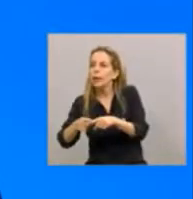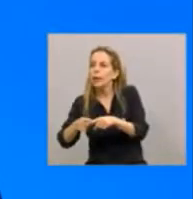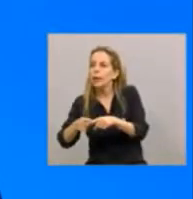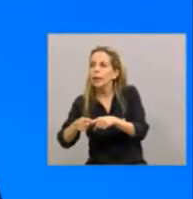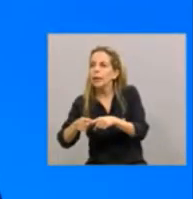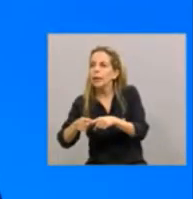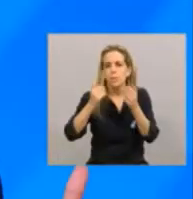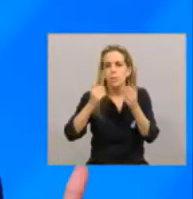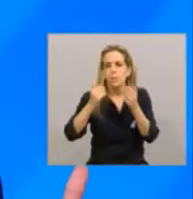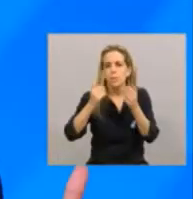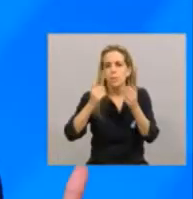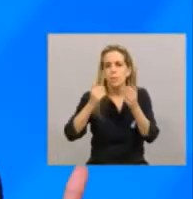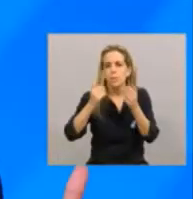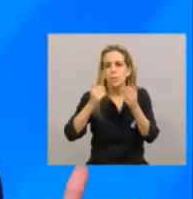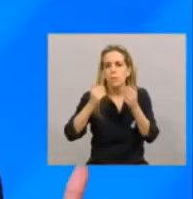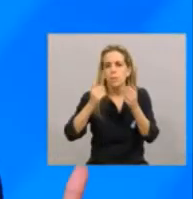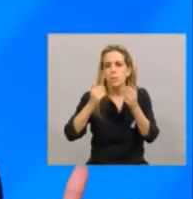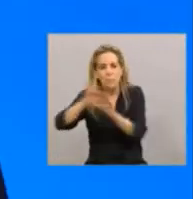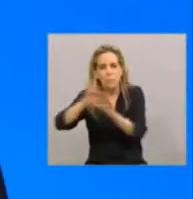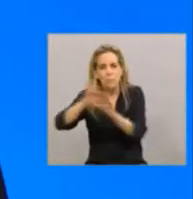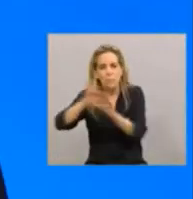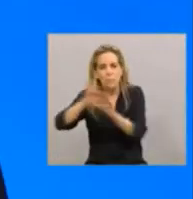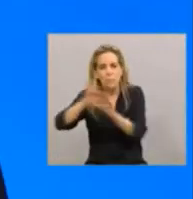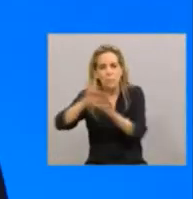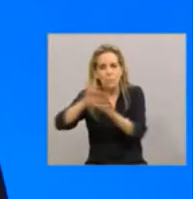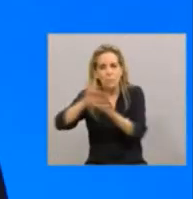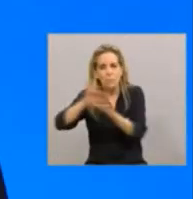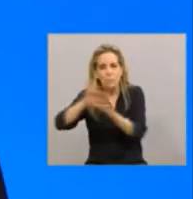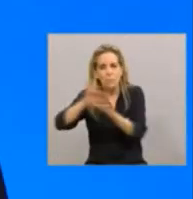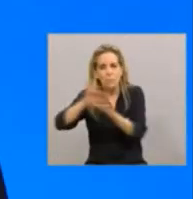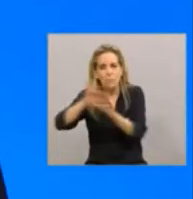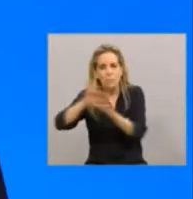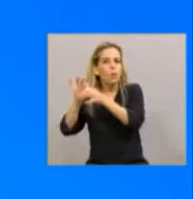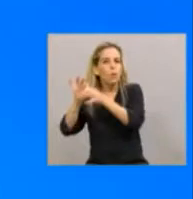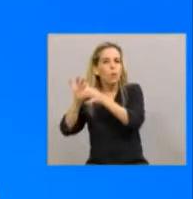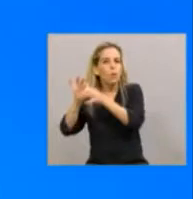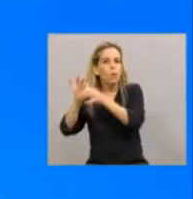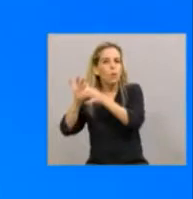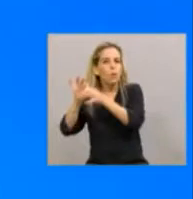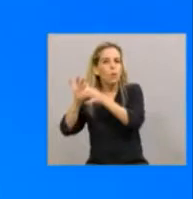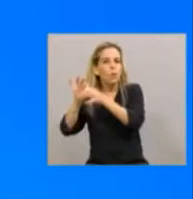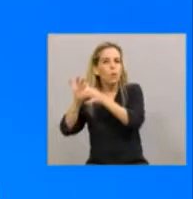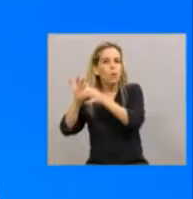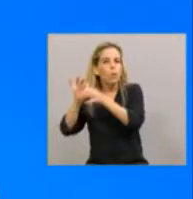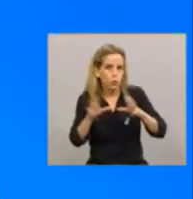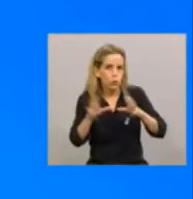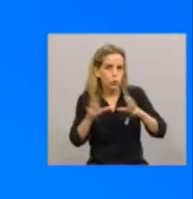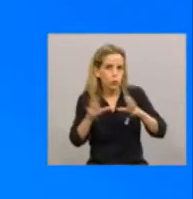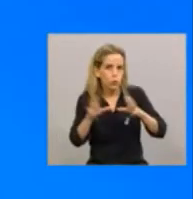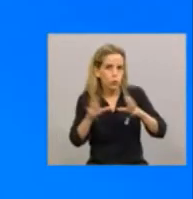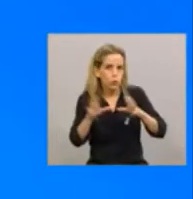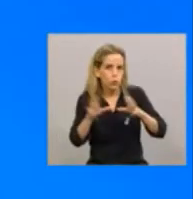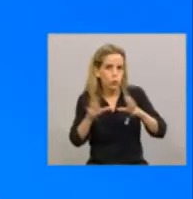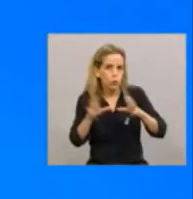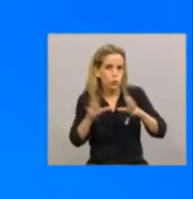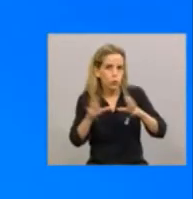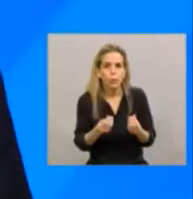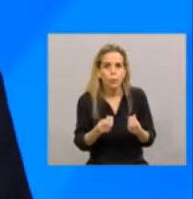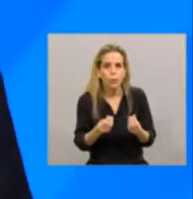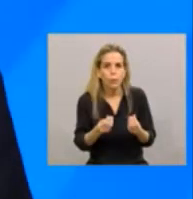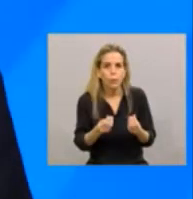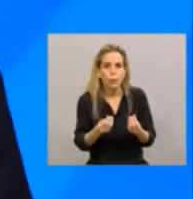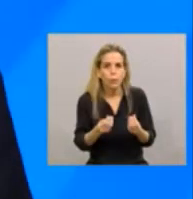solo preguntamos cómo te todos s argentina